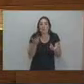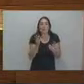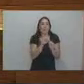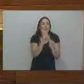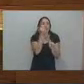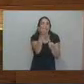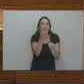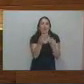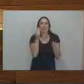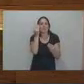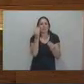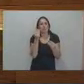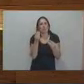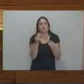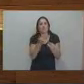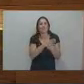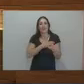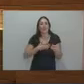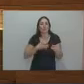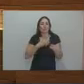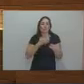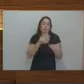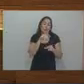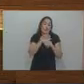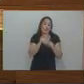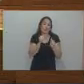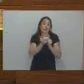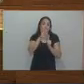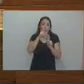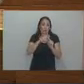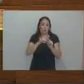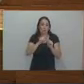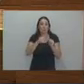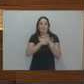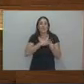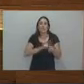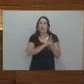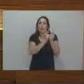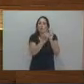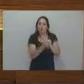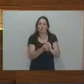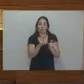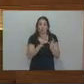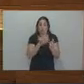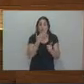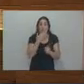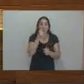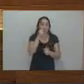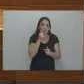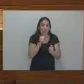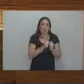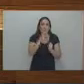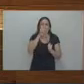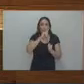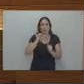creo que hayan pasado cosas históricas tras las elecciones del 24. El cambio que se produce en Oviedo, después de 24 años de gobierno del Partido